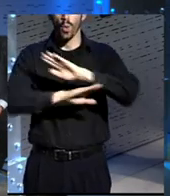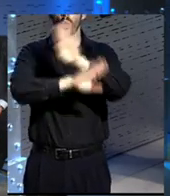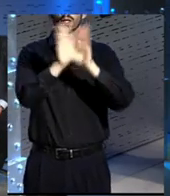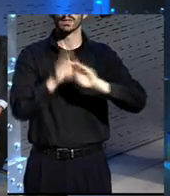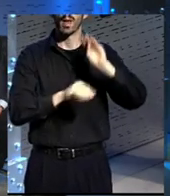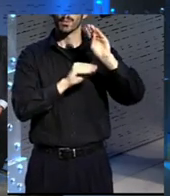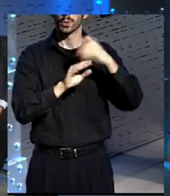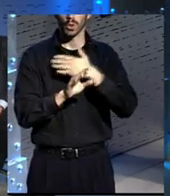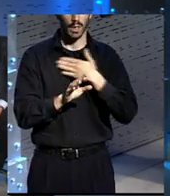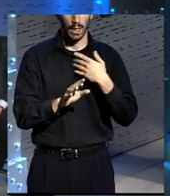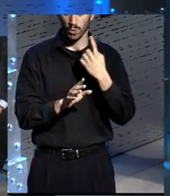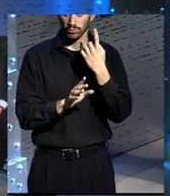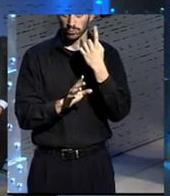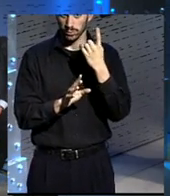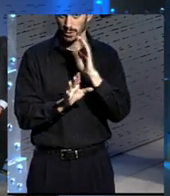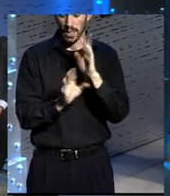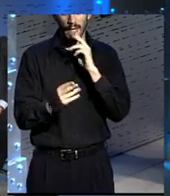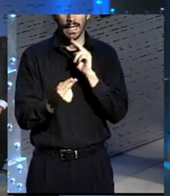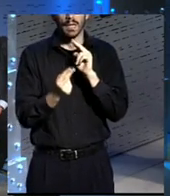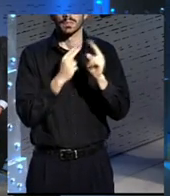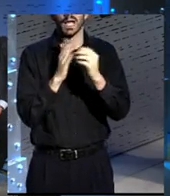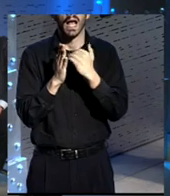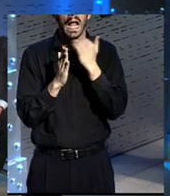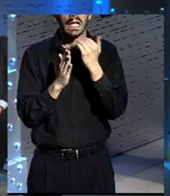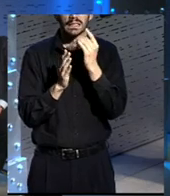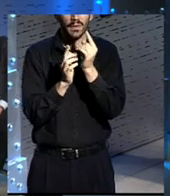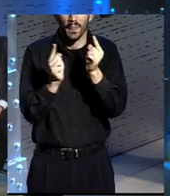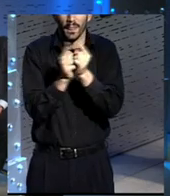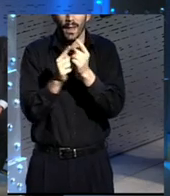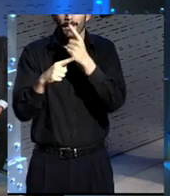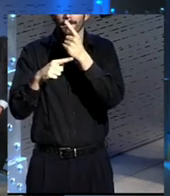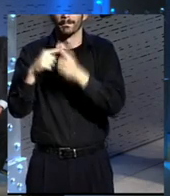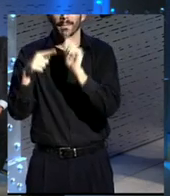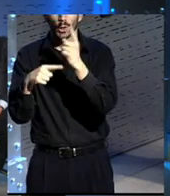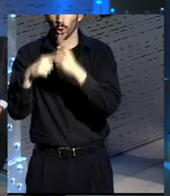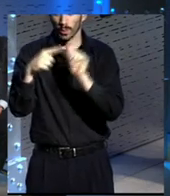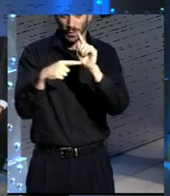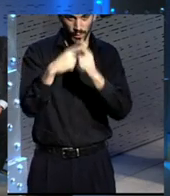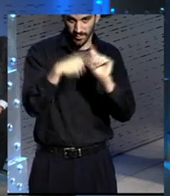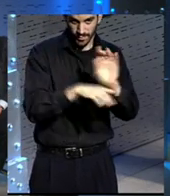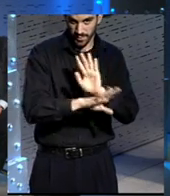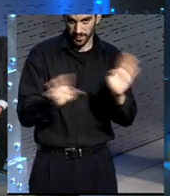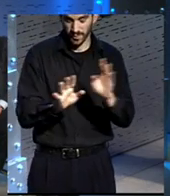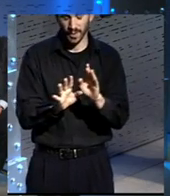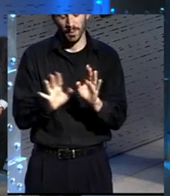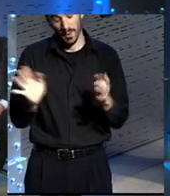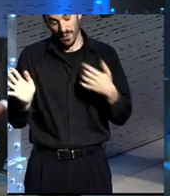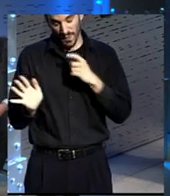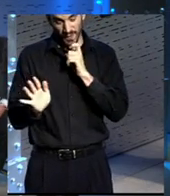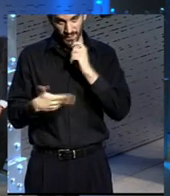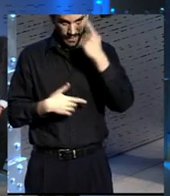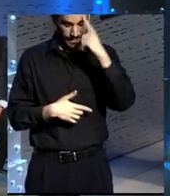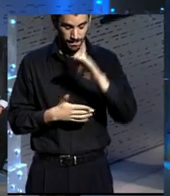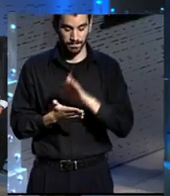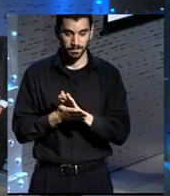que quiero plantearles para una respuesta casi de menos de medio minuto cada uno, aunque sería muy complejo.